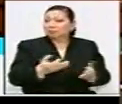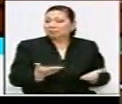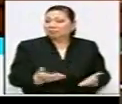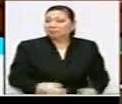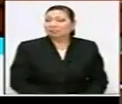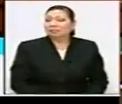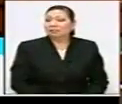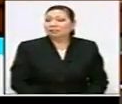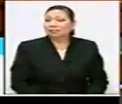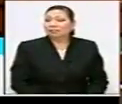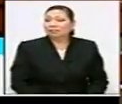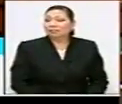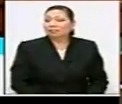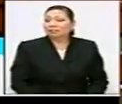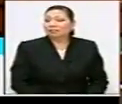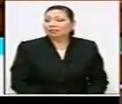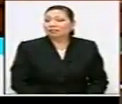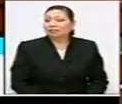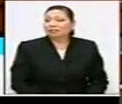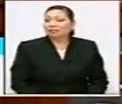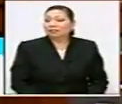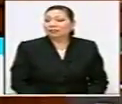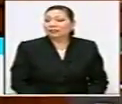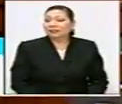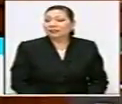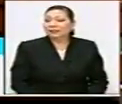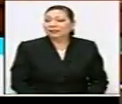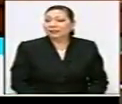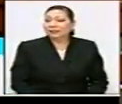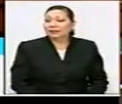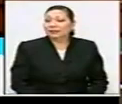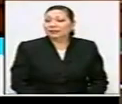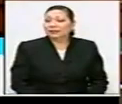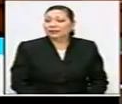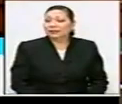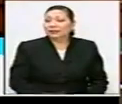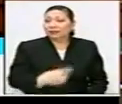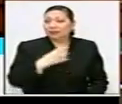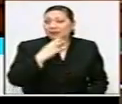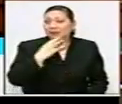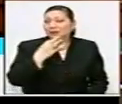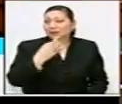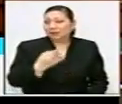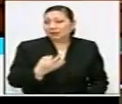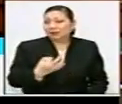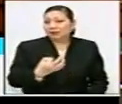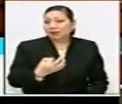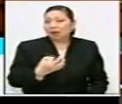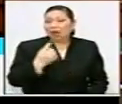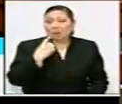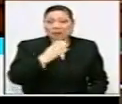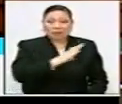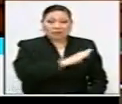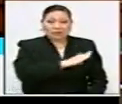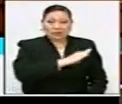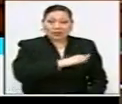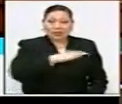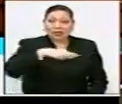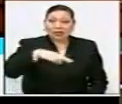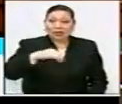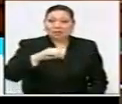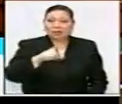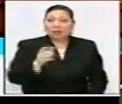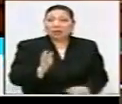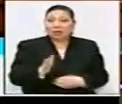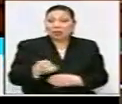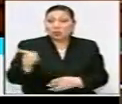señor Costa. Yo no tengo por qué, estoy simplemente leyendo una verdad. Este señor, este fiscal, ha venido a la oficina